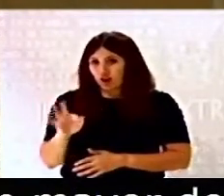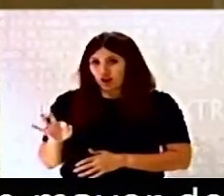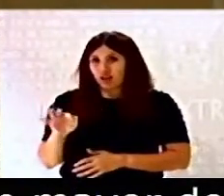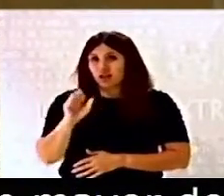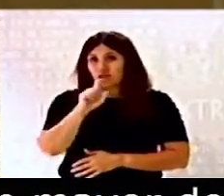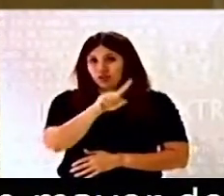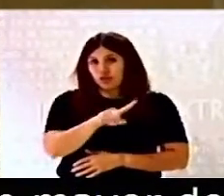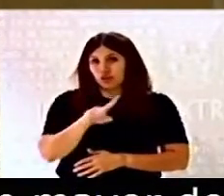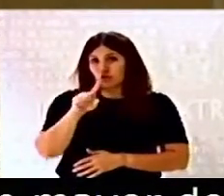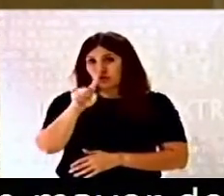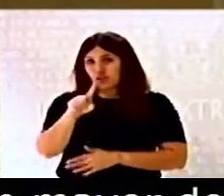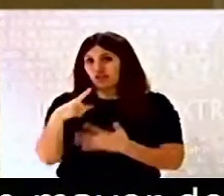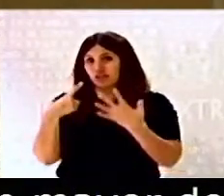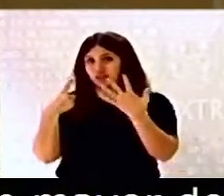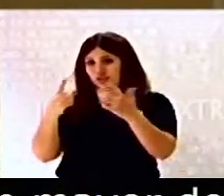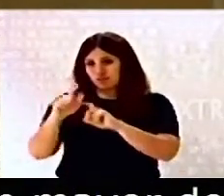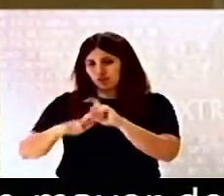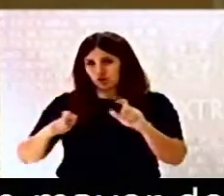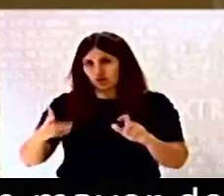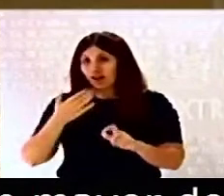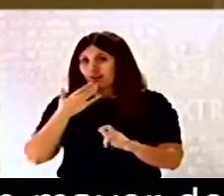en mayores de 65 años,